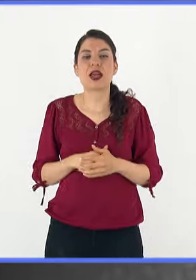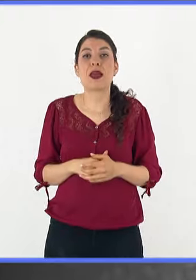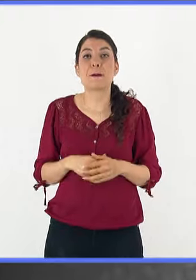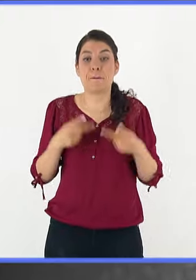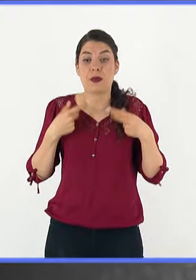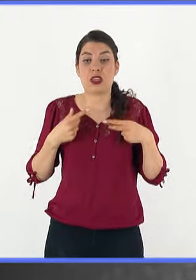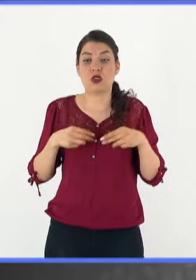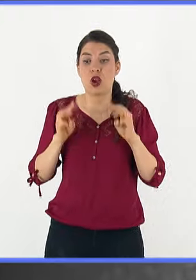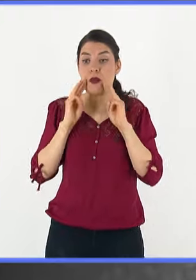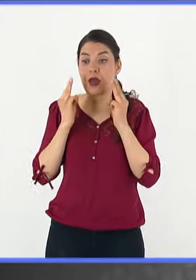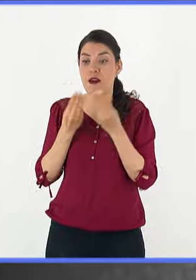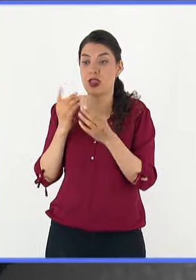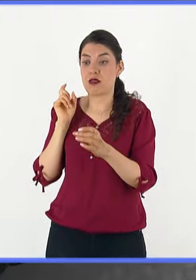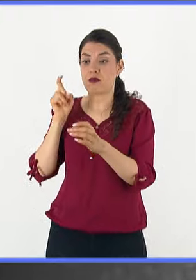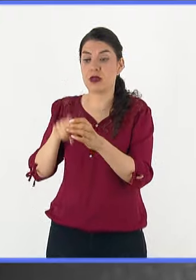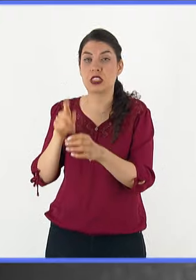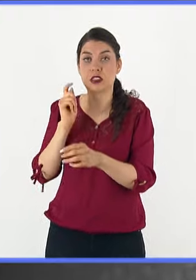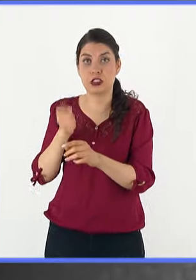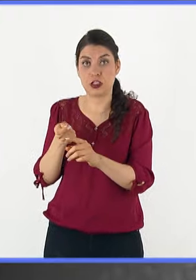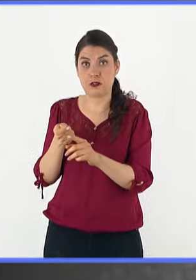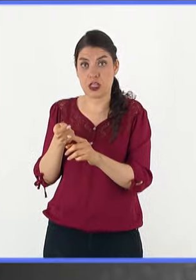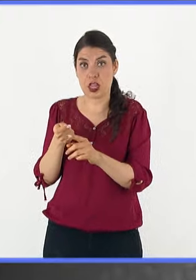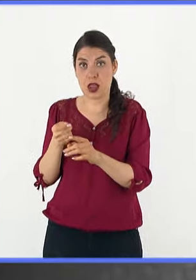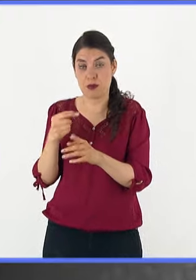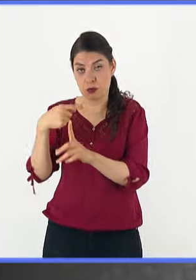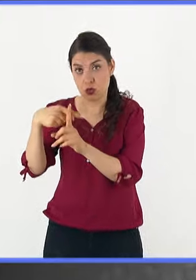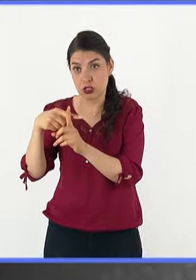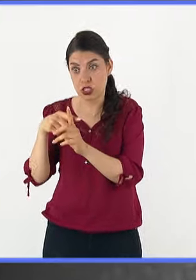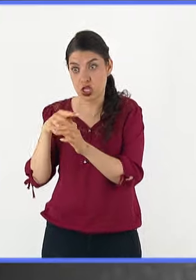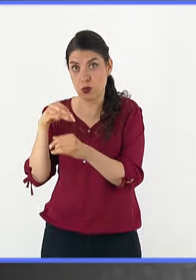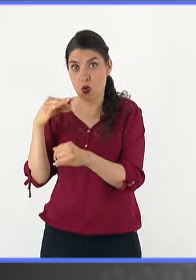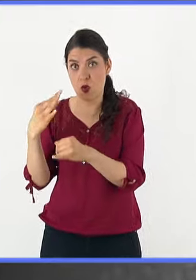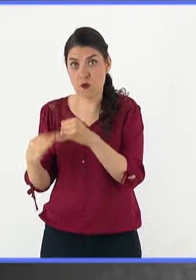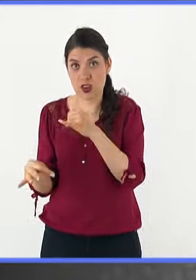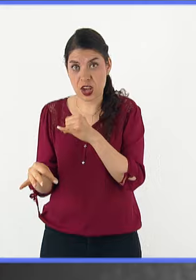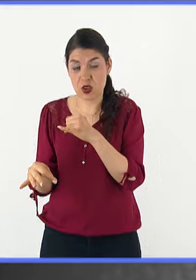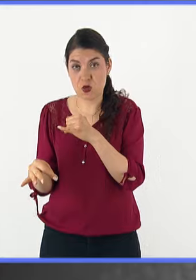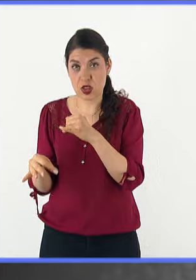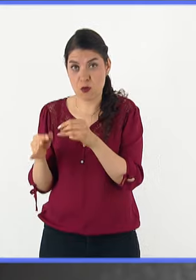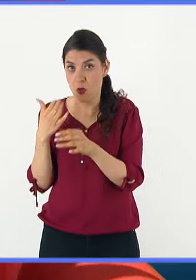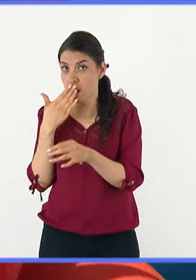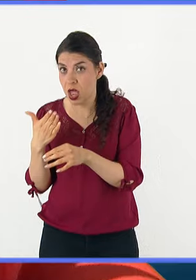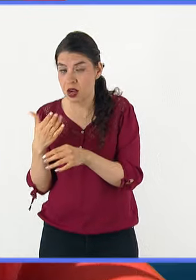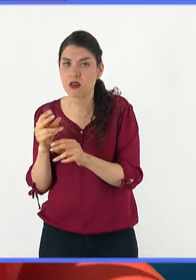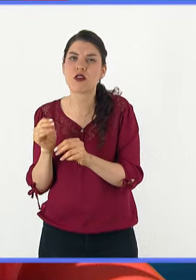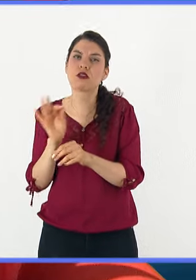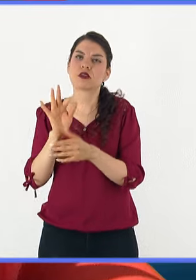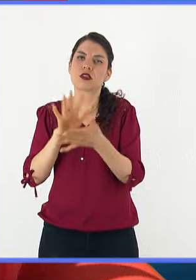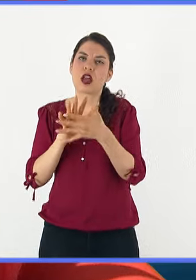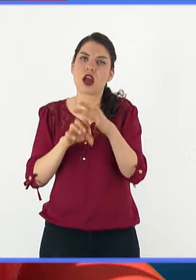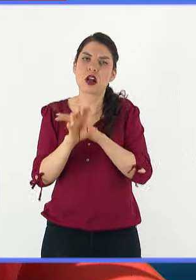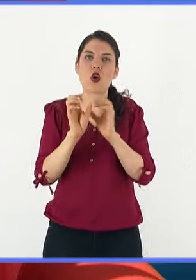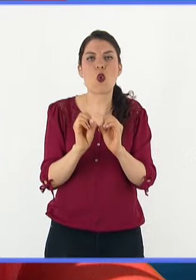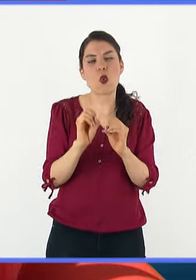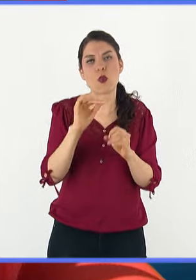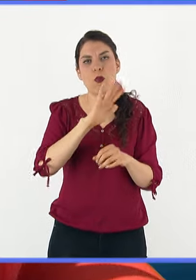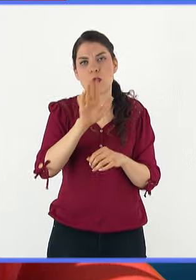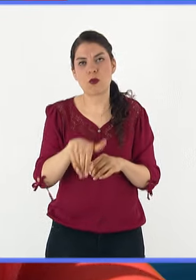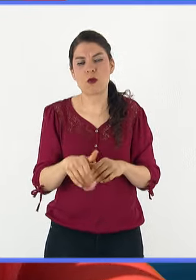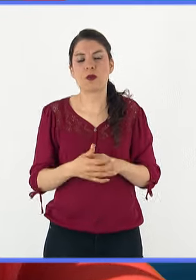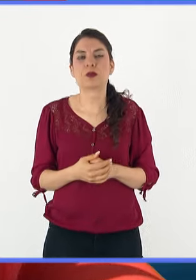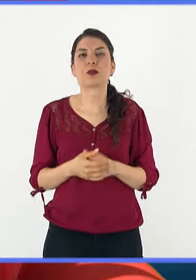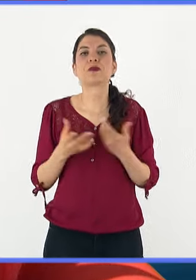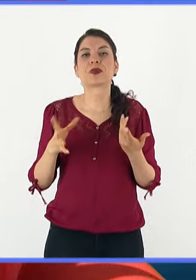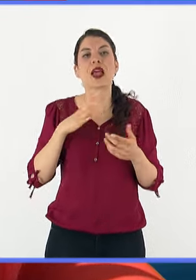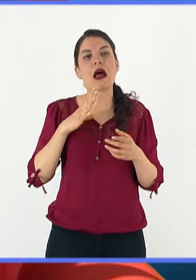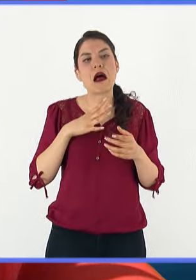criminal no tiene buen fin o termina en la cárcel o termina liquidado por sus enemigos no y por supuesto en nuestro contexto actual tenemos distintas